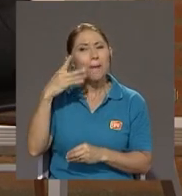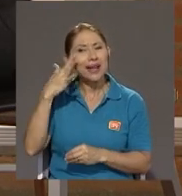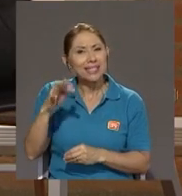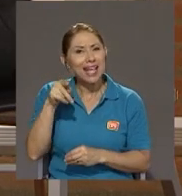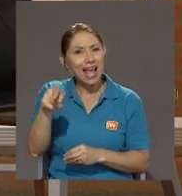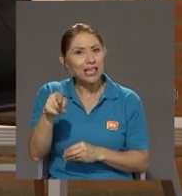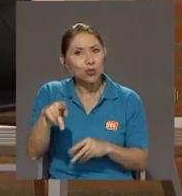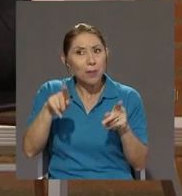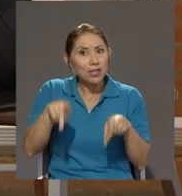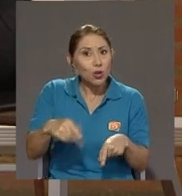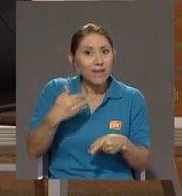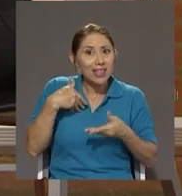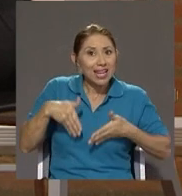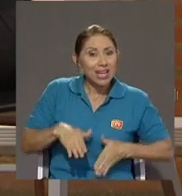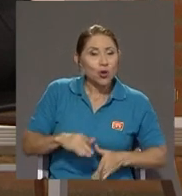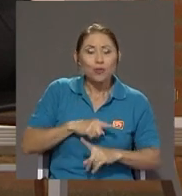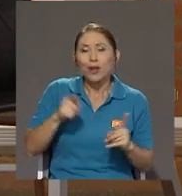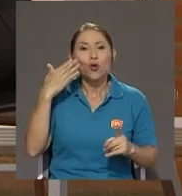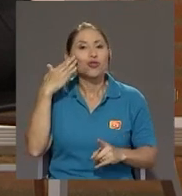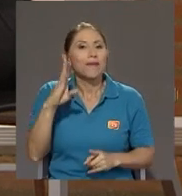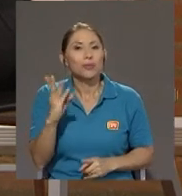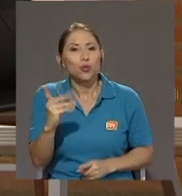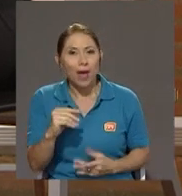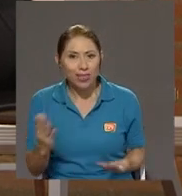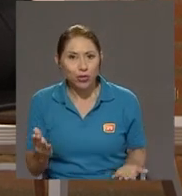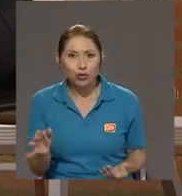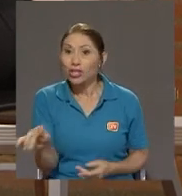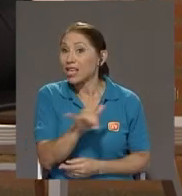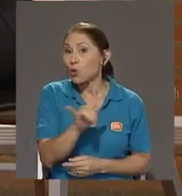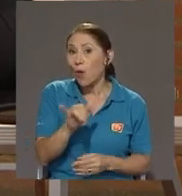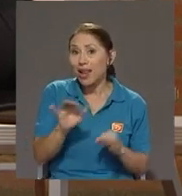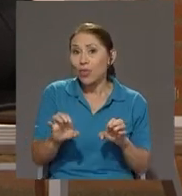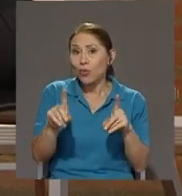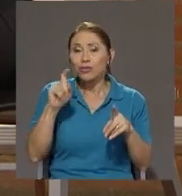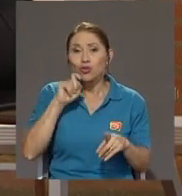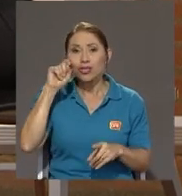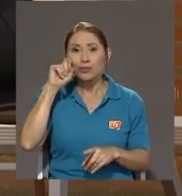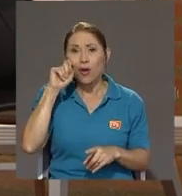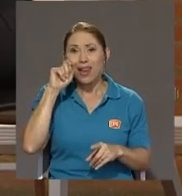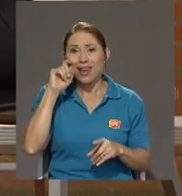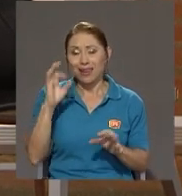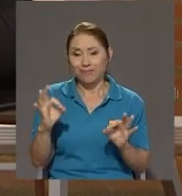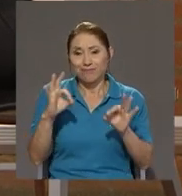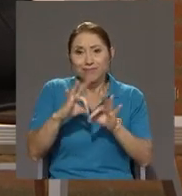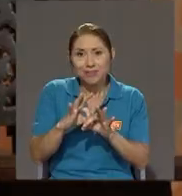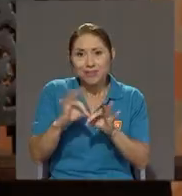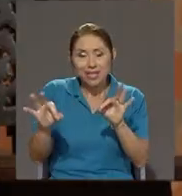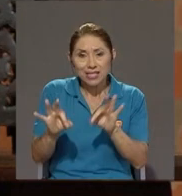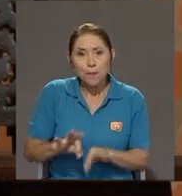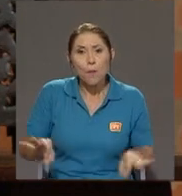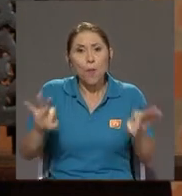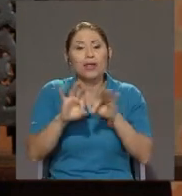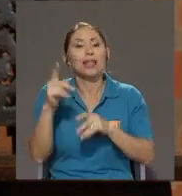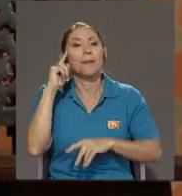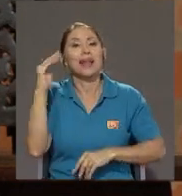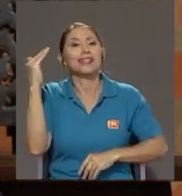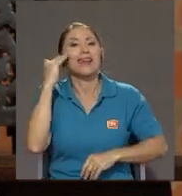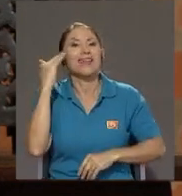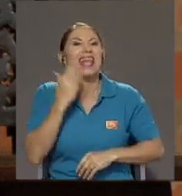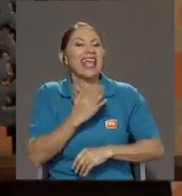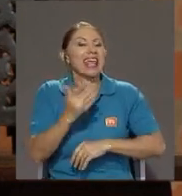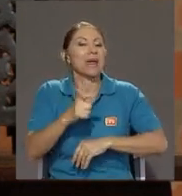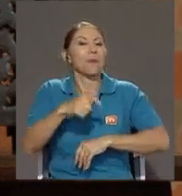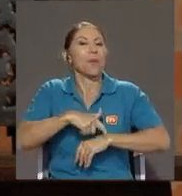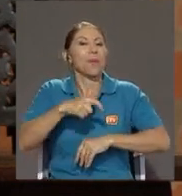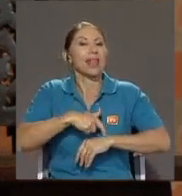saber cuántos hijos va a tener. Igual que la educación sexual. La educación sexual es importante para determinar el momento en que se